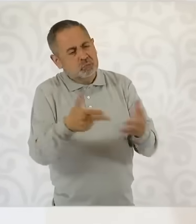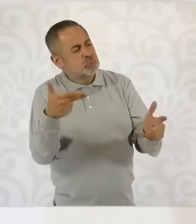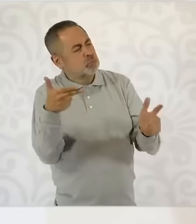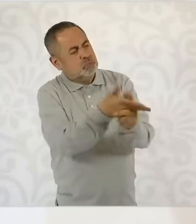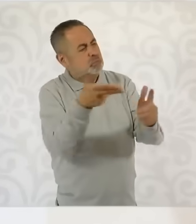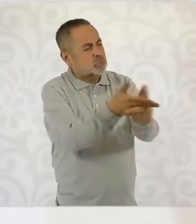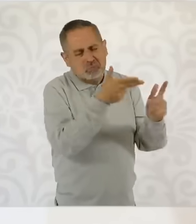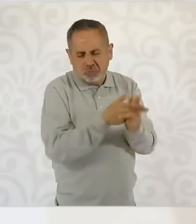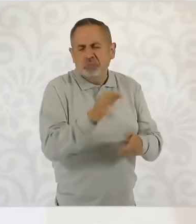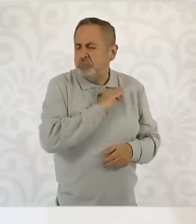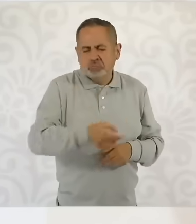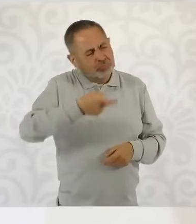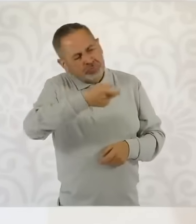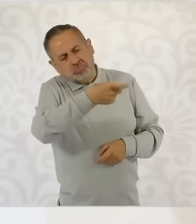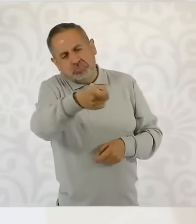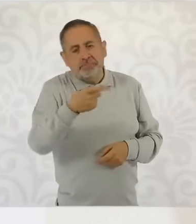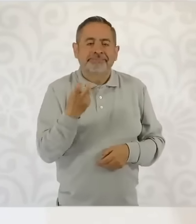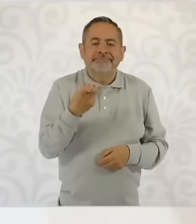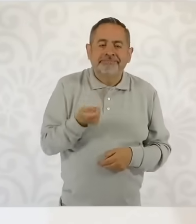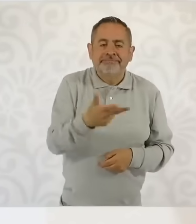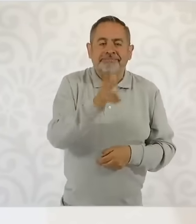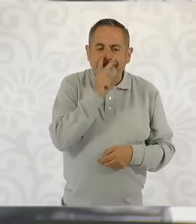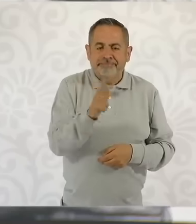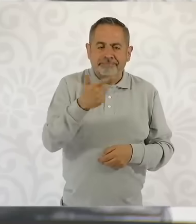excepción. Por eso le puso guerra.